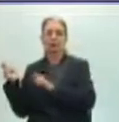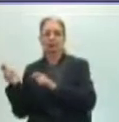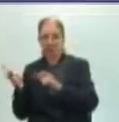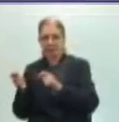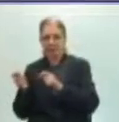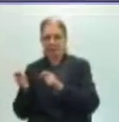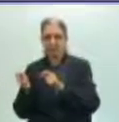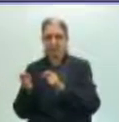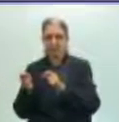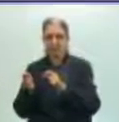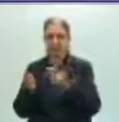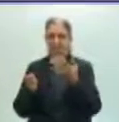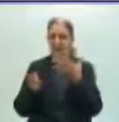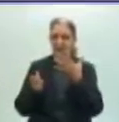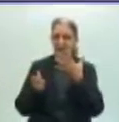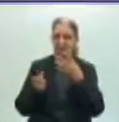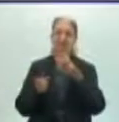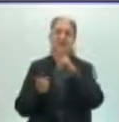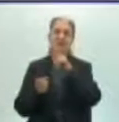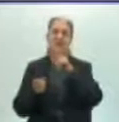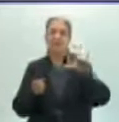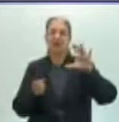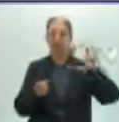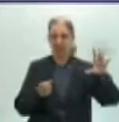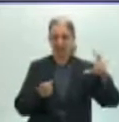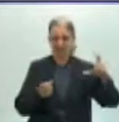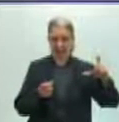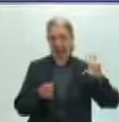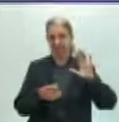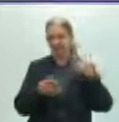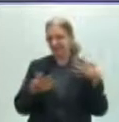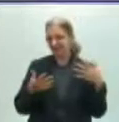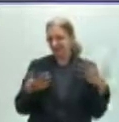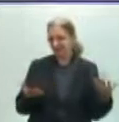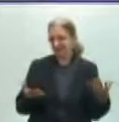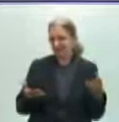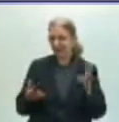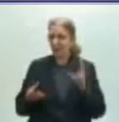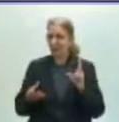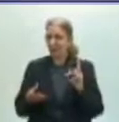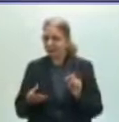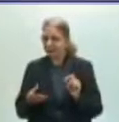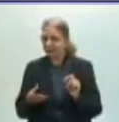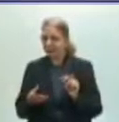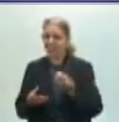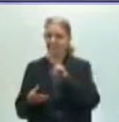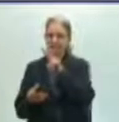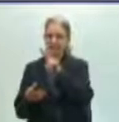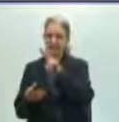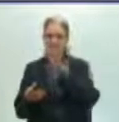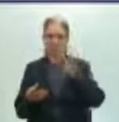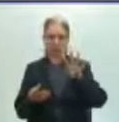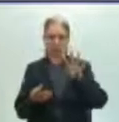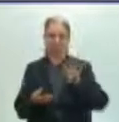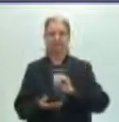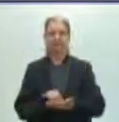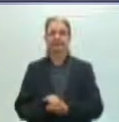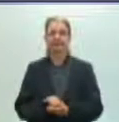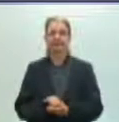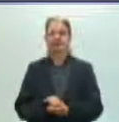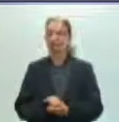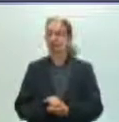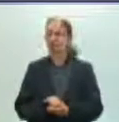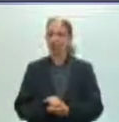para relacionarlo con el otro. La cantidad de jonrones bateados por el equipo de Villa Clara fueron 24. No